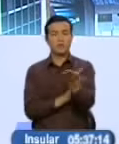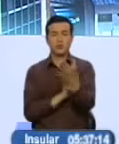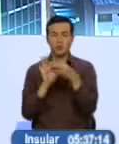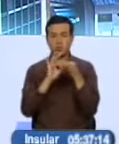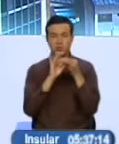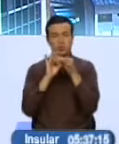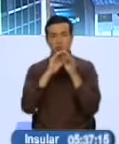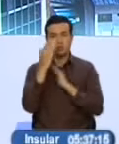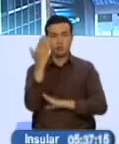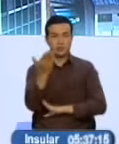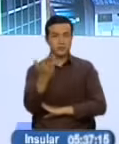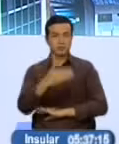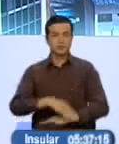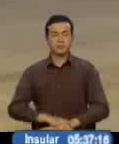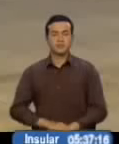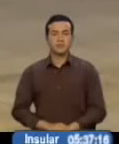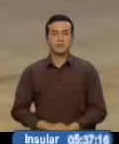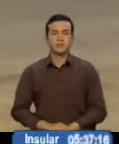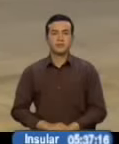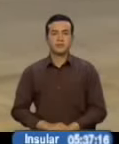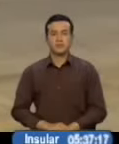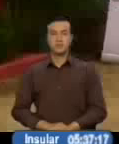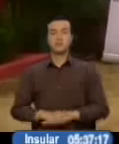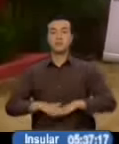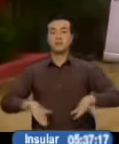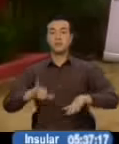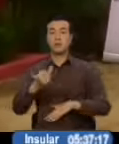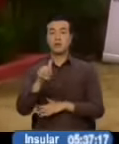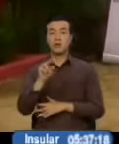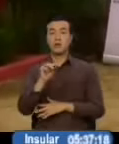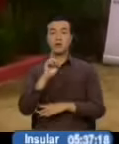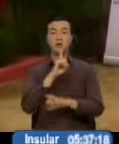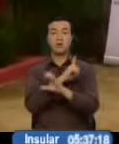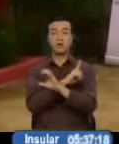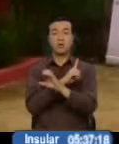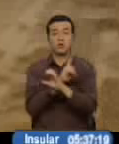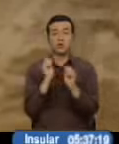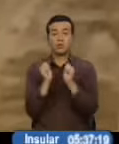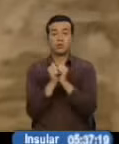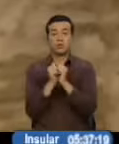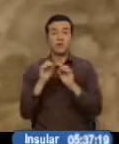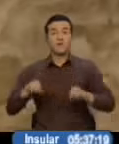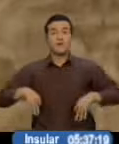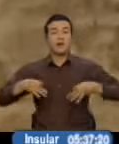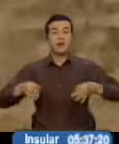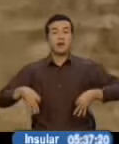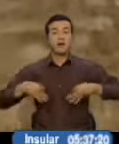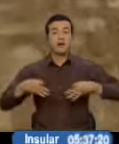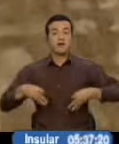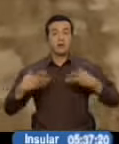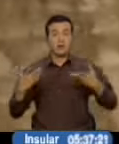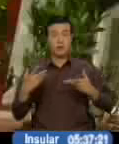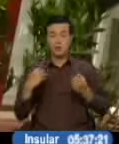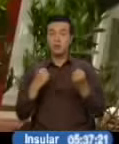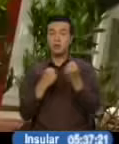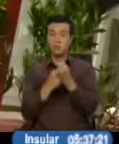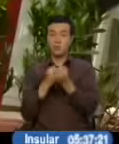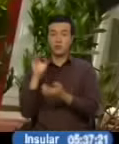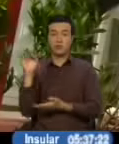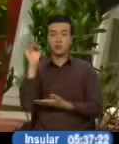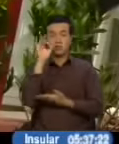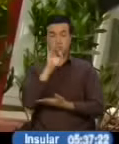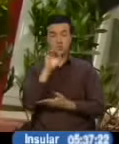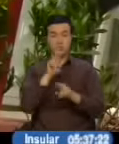Juntos por Ti. En el cantón Jama, el CONADIS, en conjunto con FENEDIF y el principal apoyo del representante de